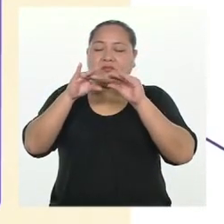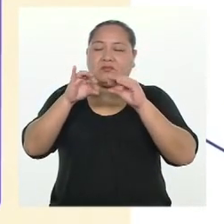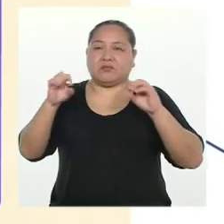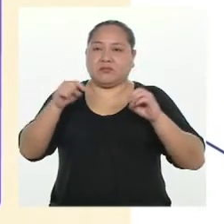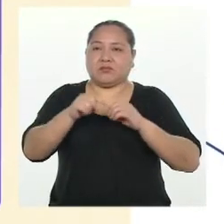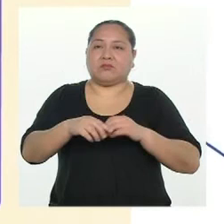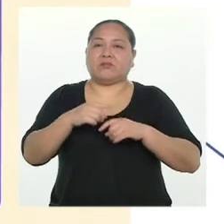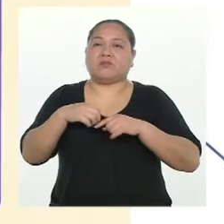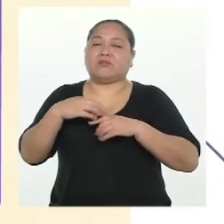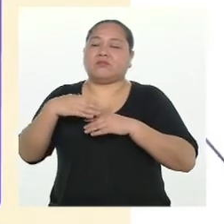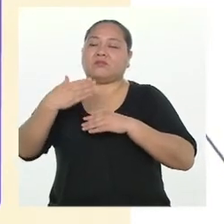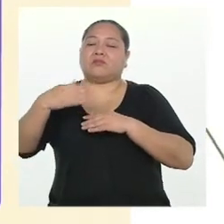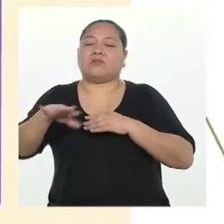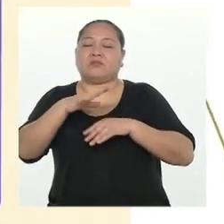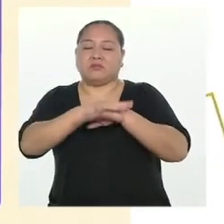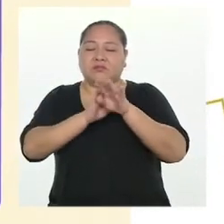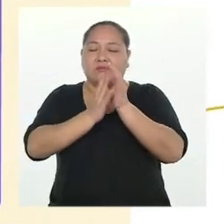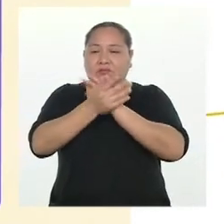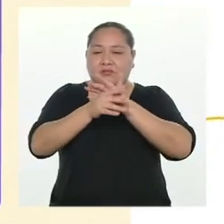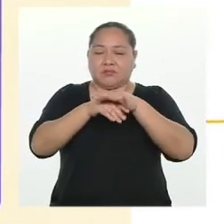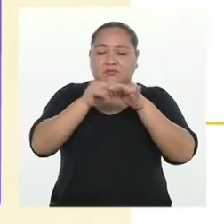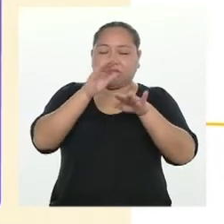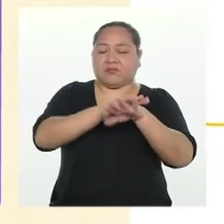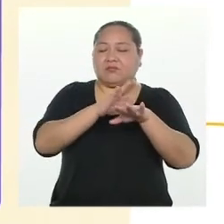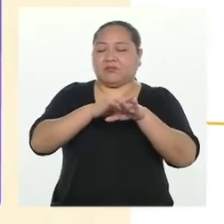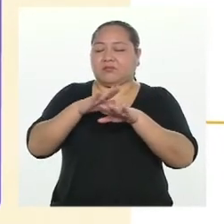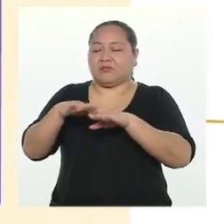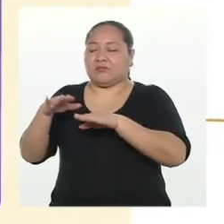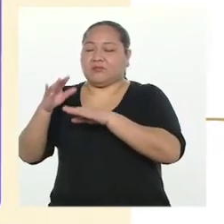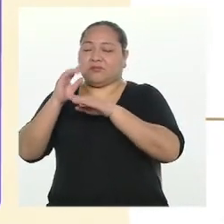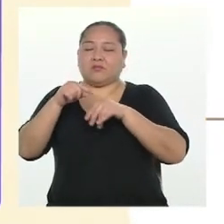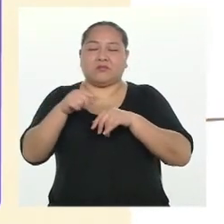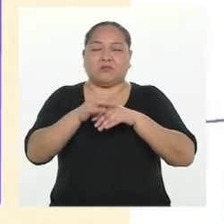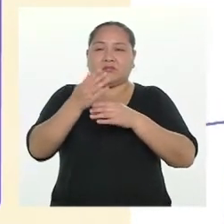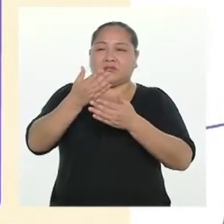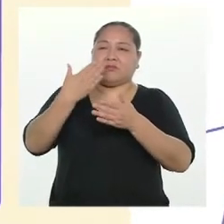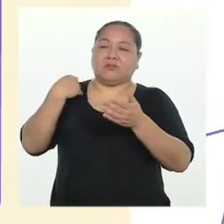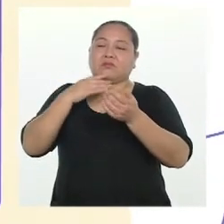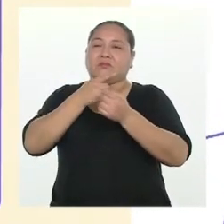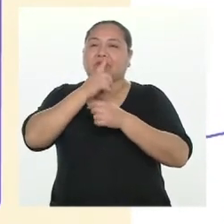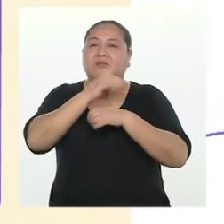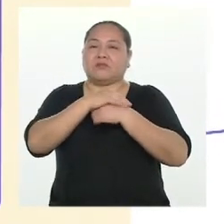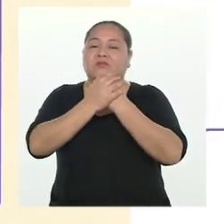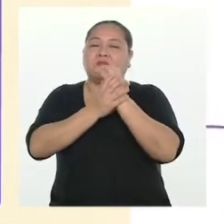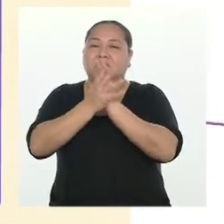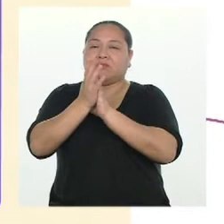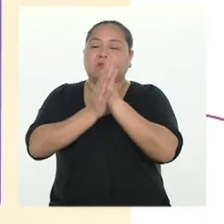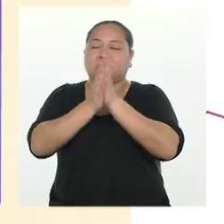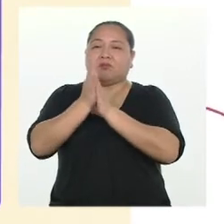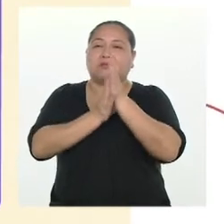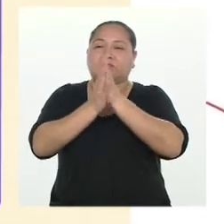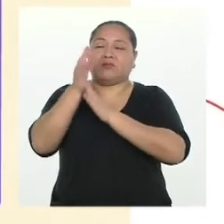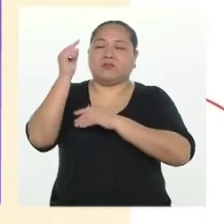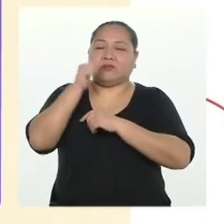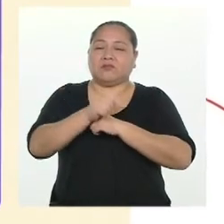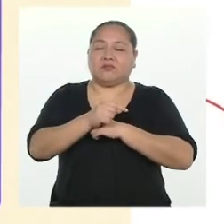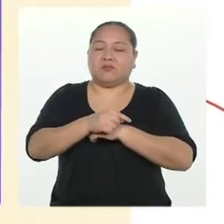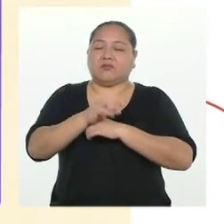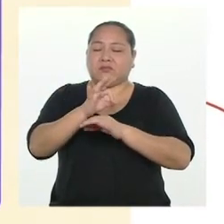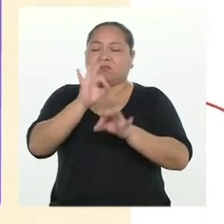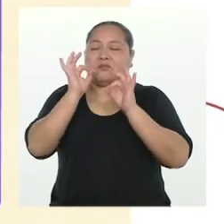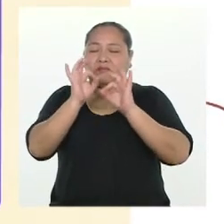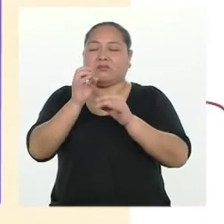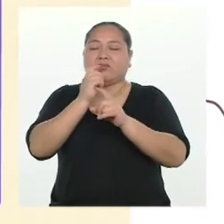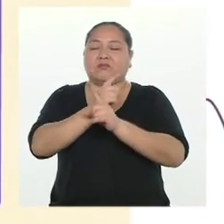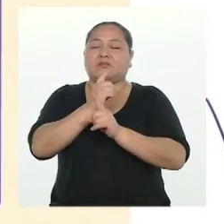ido aplicando en el medio de cultivo las manos previamente lavadas con agua y jabón, siendo esta más